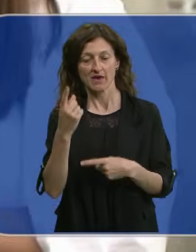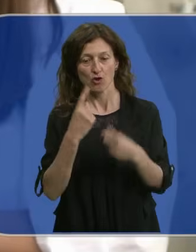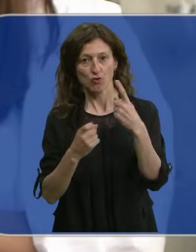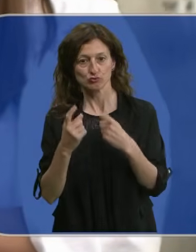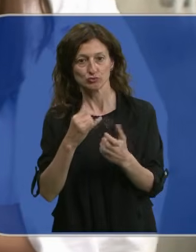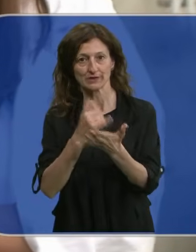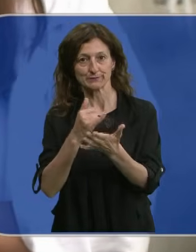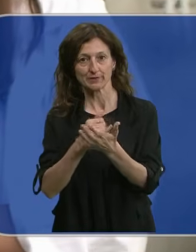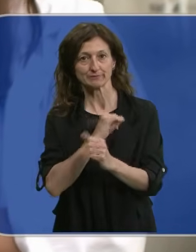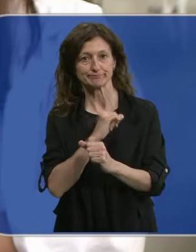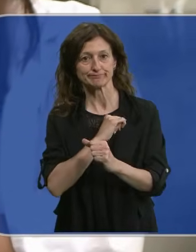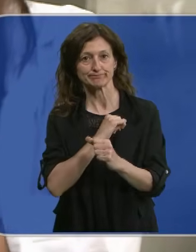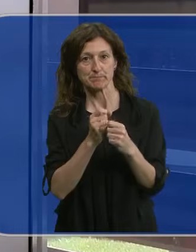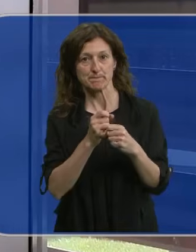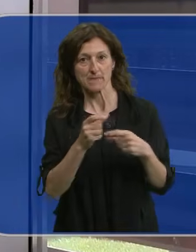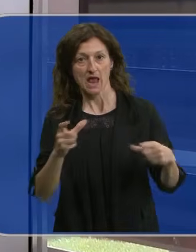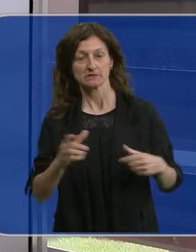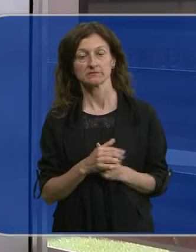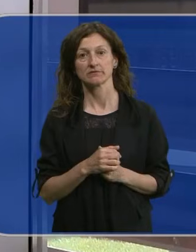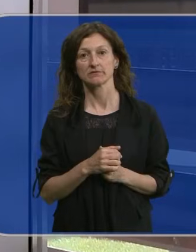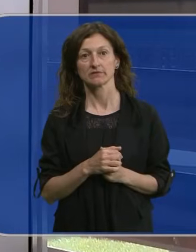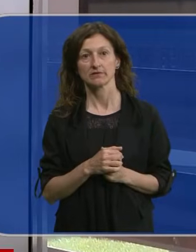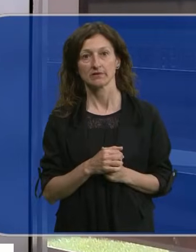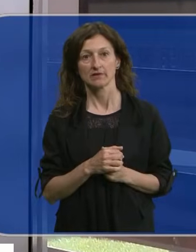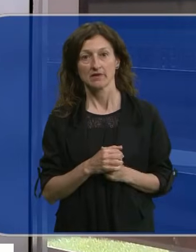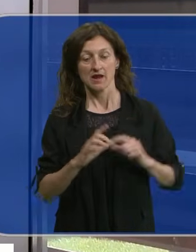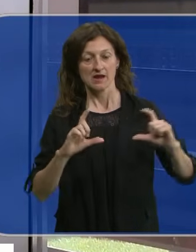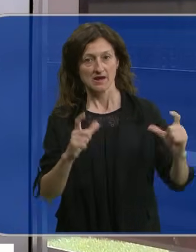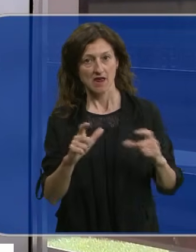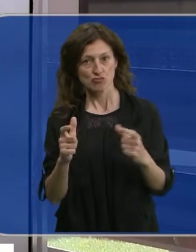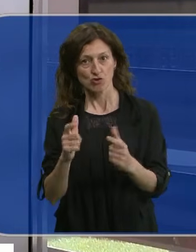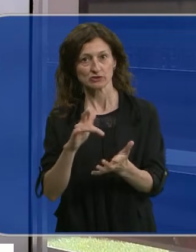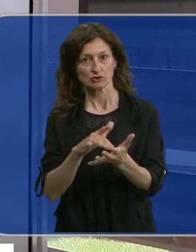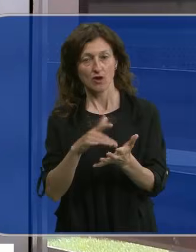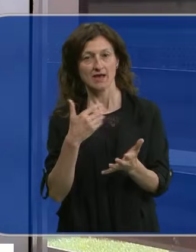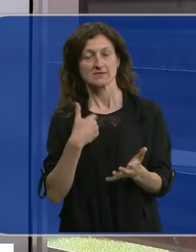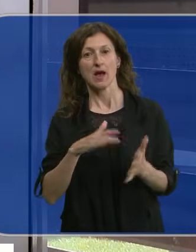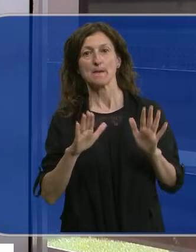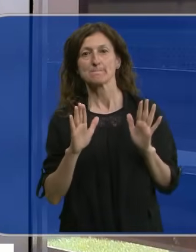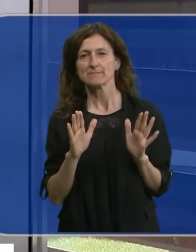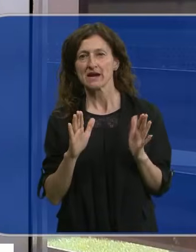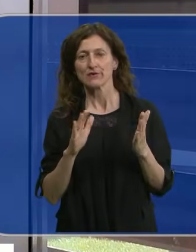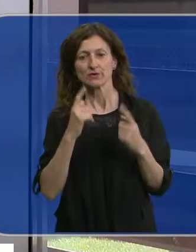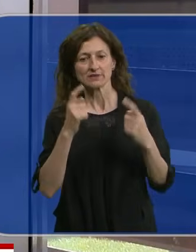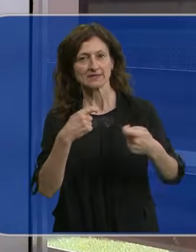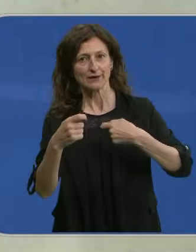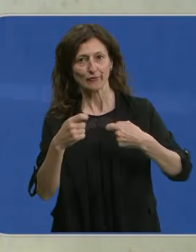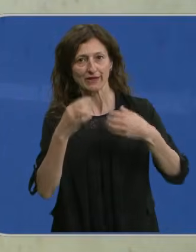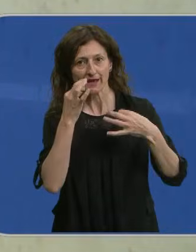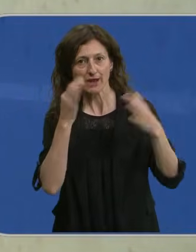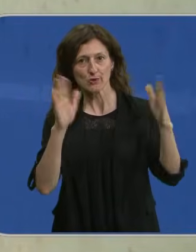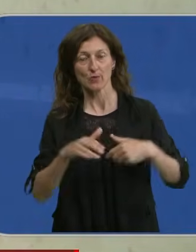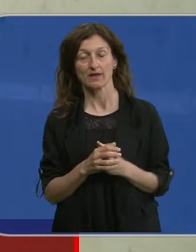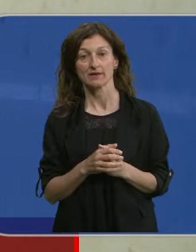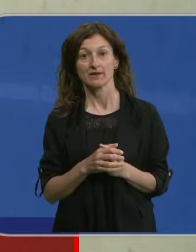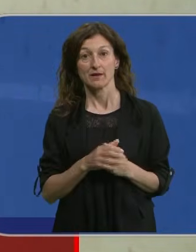consultas y pruebas y listas de espera en aumento. Sí que ha habido unas reuniones, pero no ha habido un verdadero ánimo de negociación. Con los